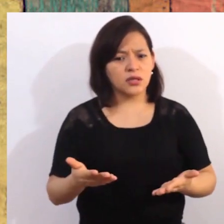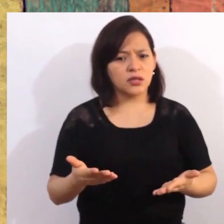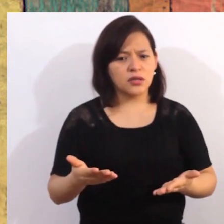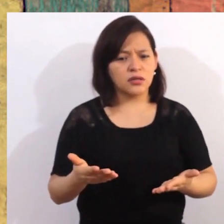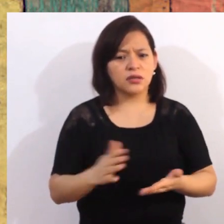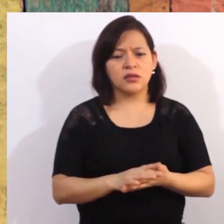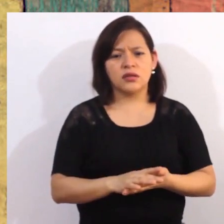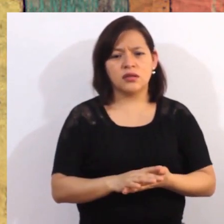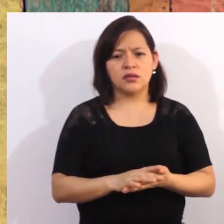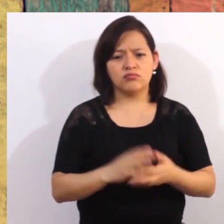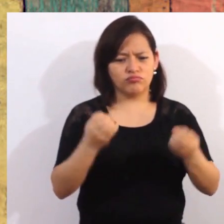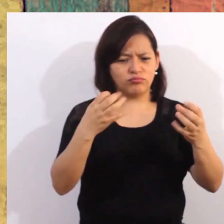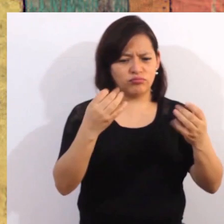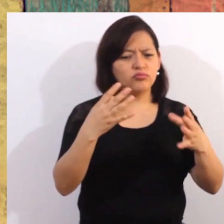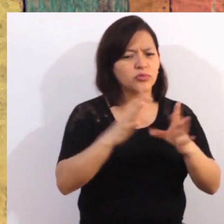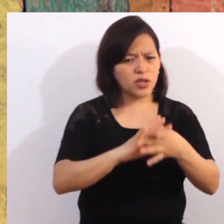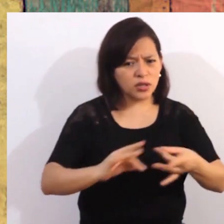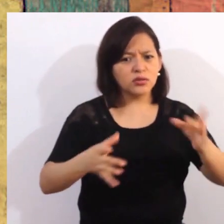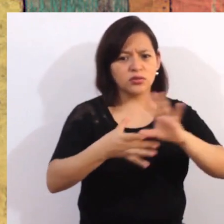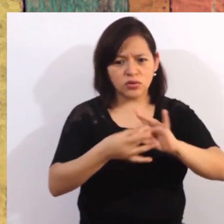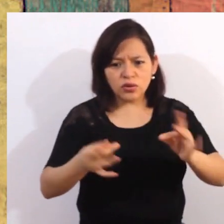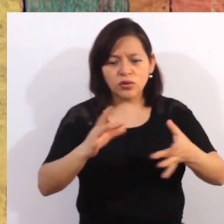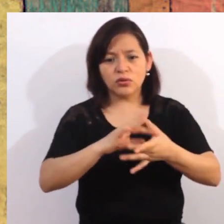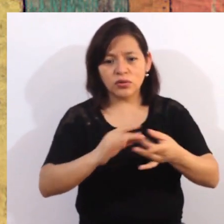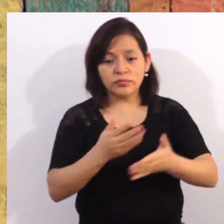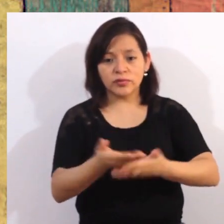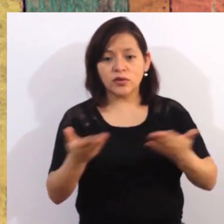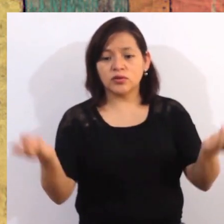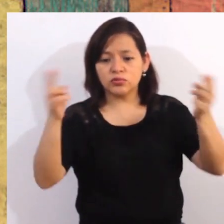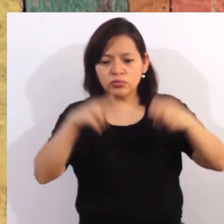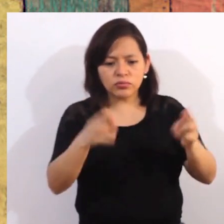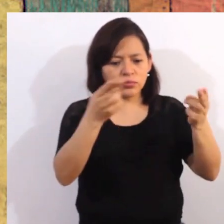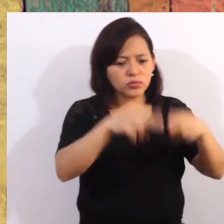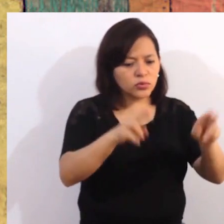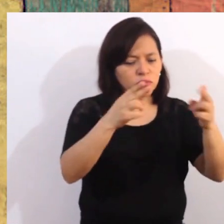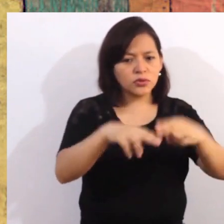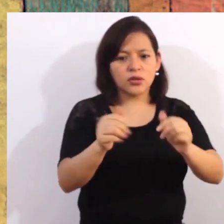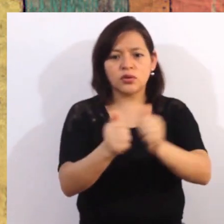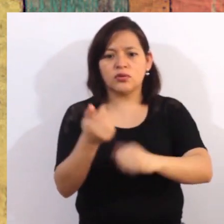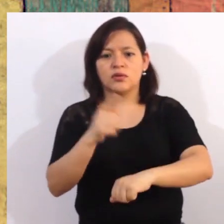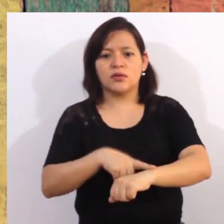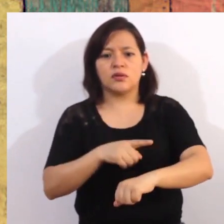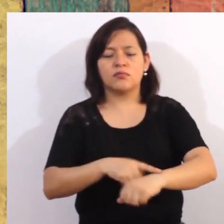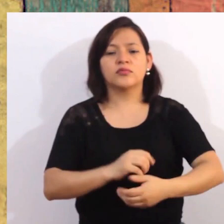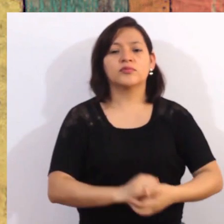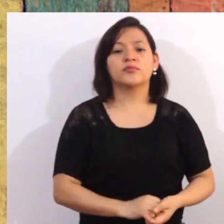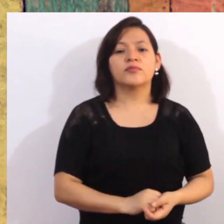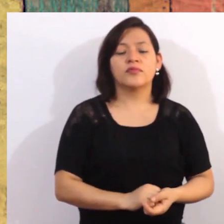aproximadamente, no solo décadas de historia, hay un sinnúmero de sucesos que pasarían con el